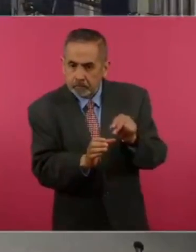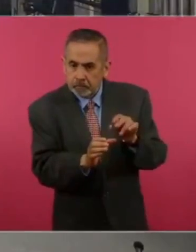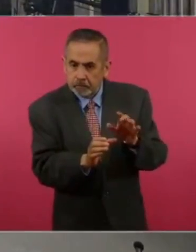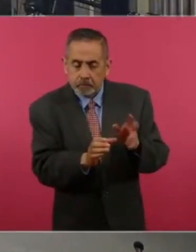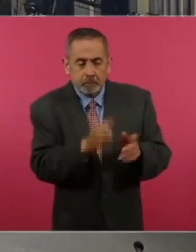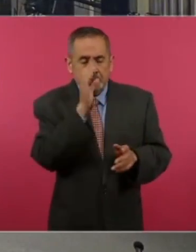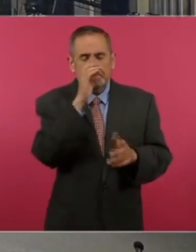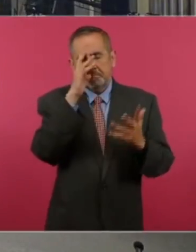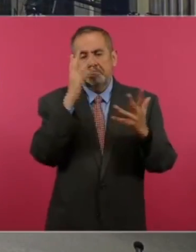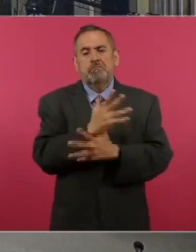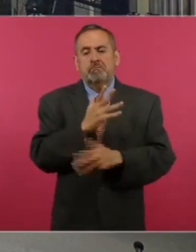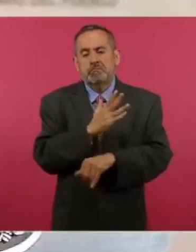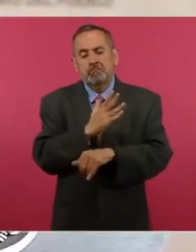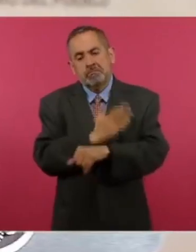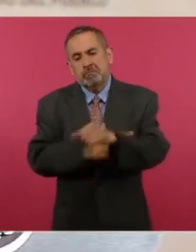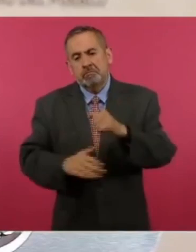hay detenciones. O sea,